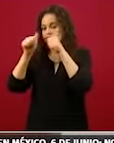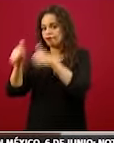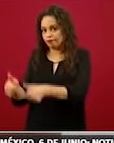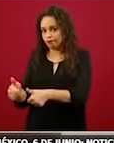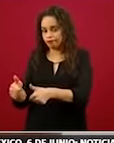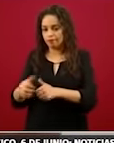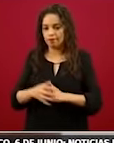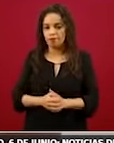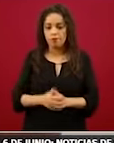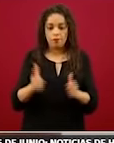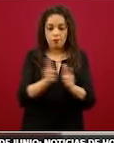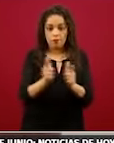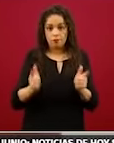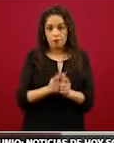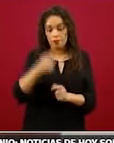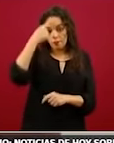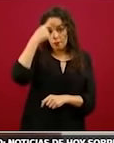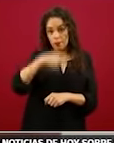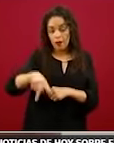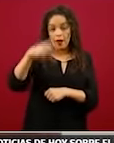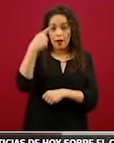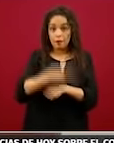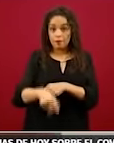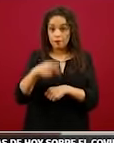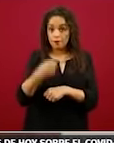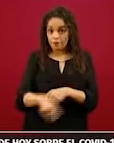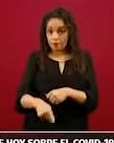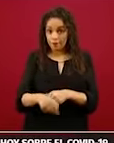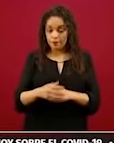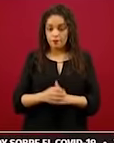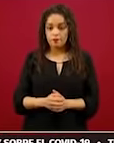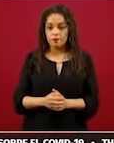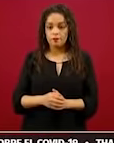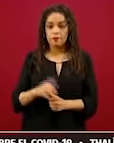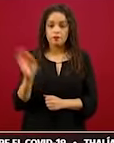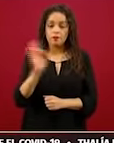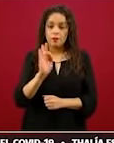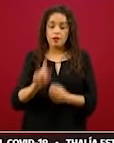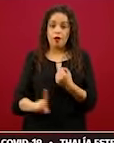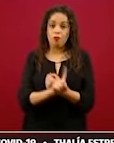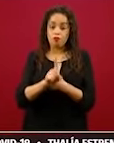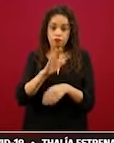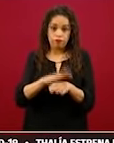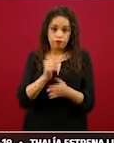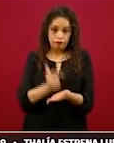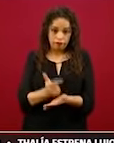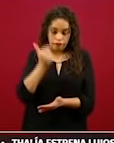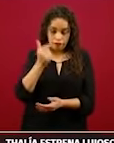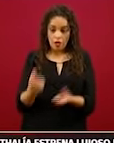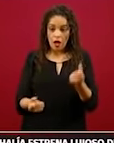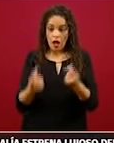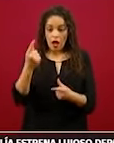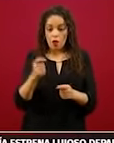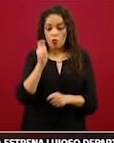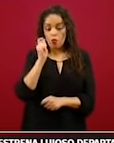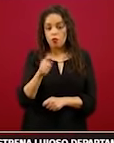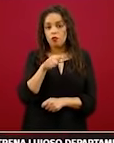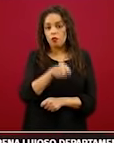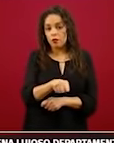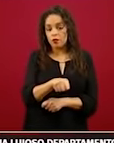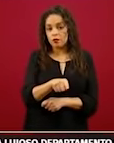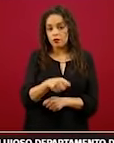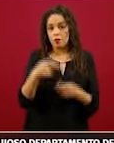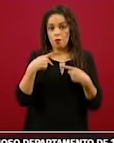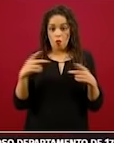de riesgo para complicaciones, personas que por alguna de sus comorbilidades, si llegasen a presentar la